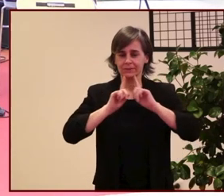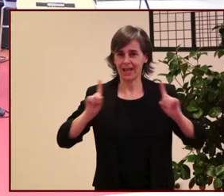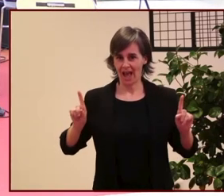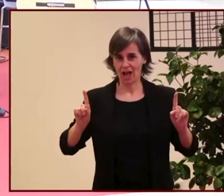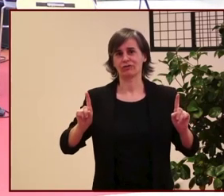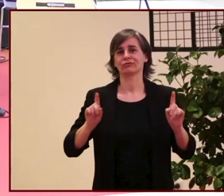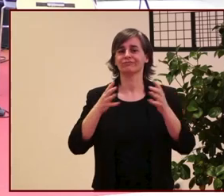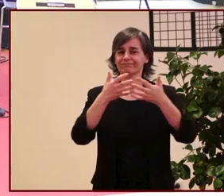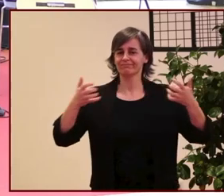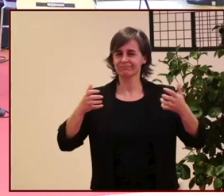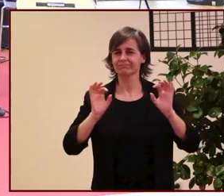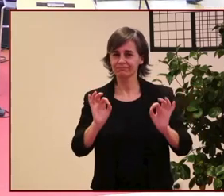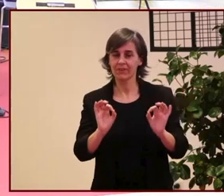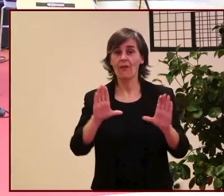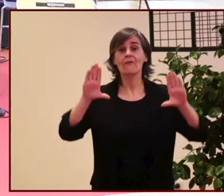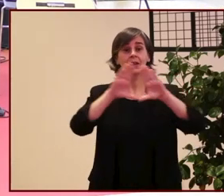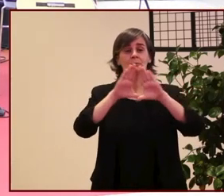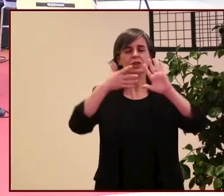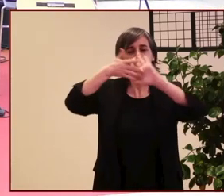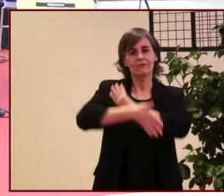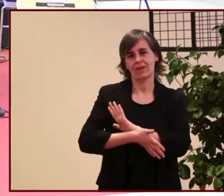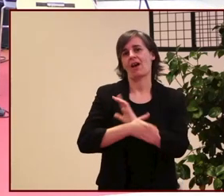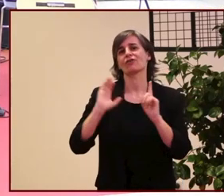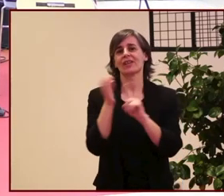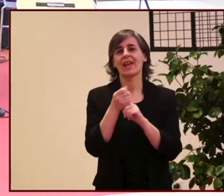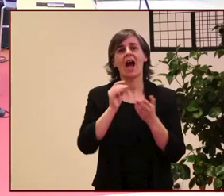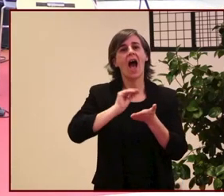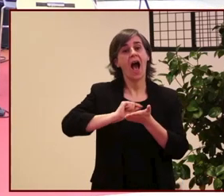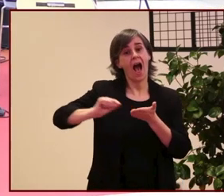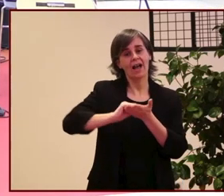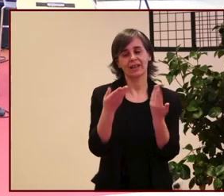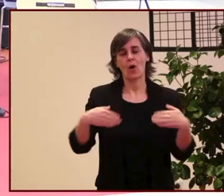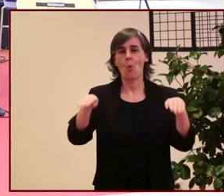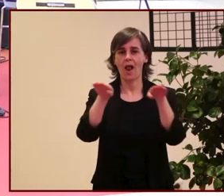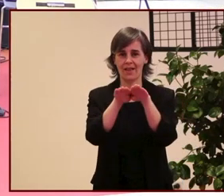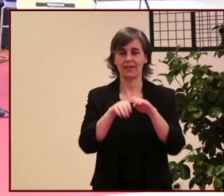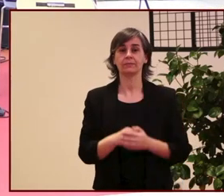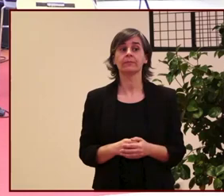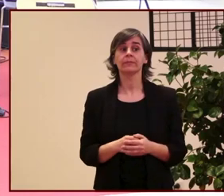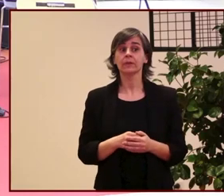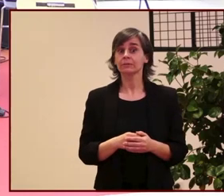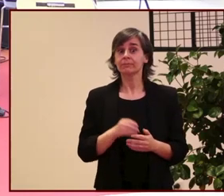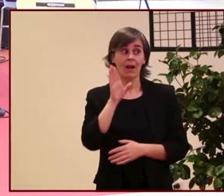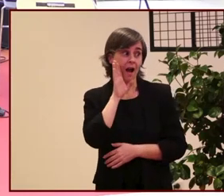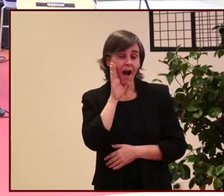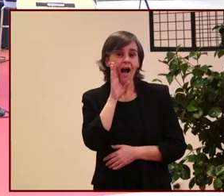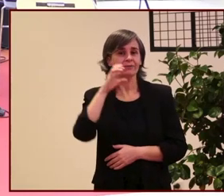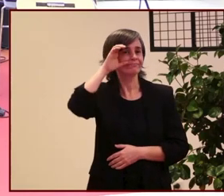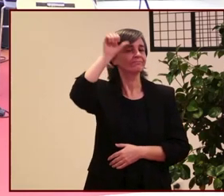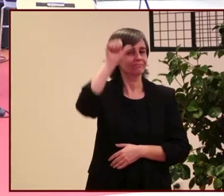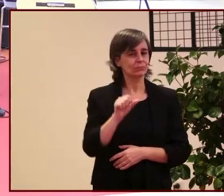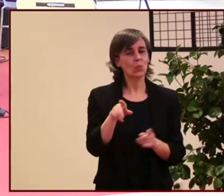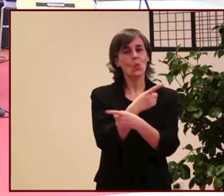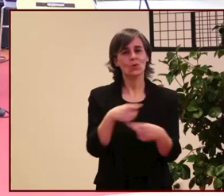lema feminismo y conseguir hacienda la paridad acabamos de escoitar la música de las lembranzas